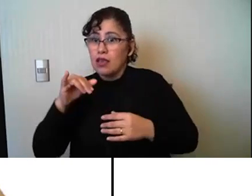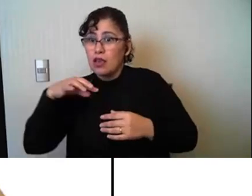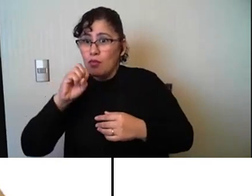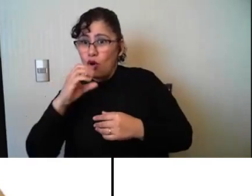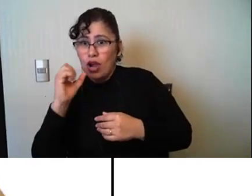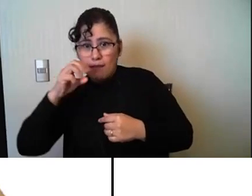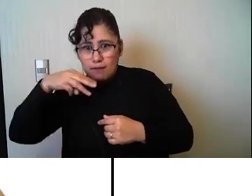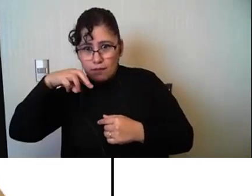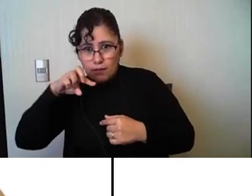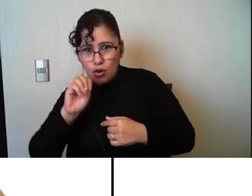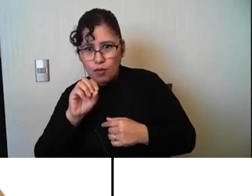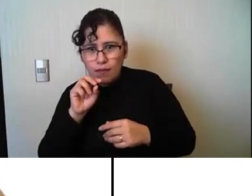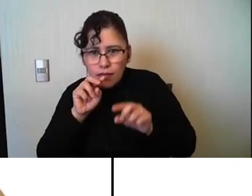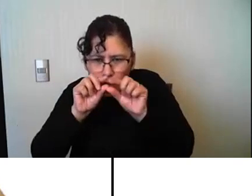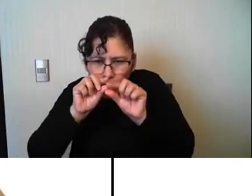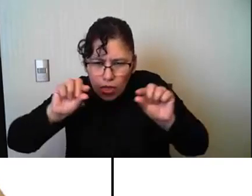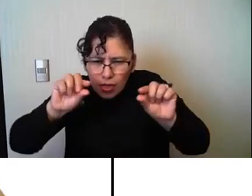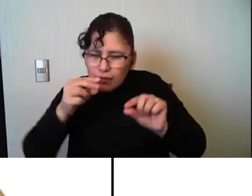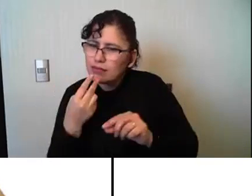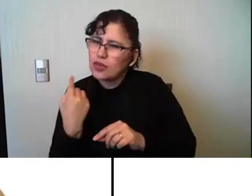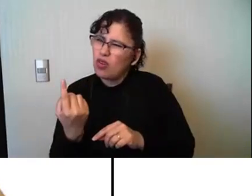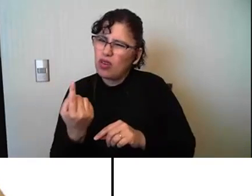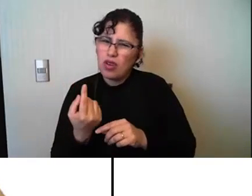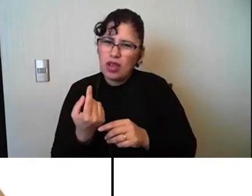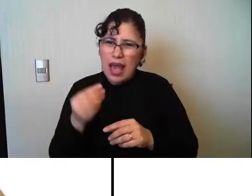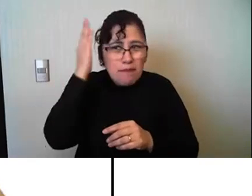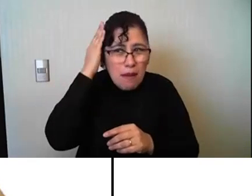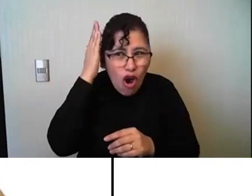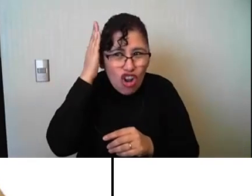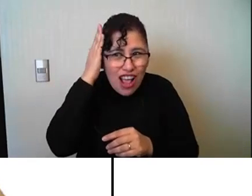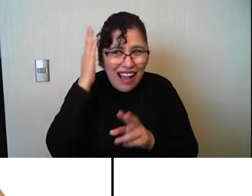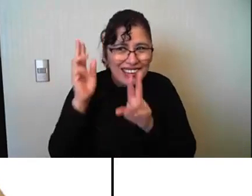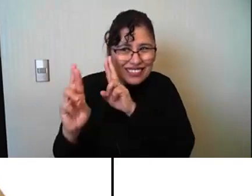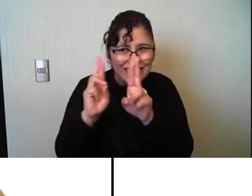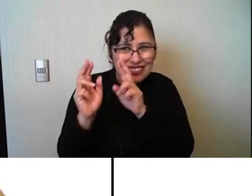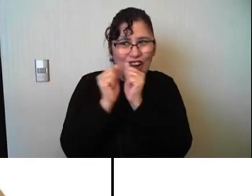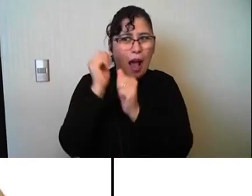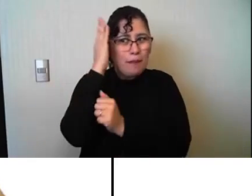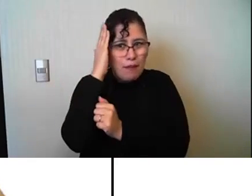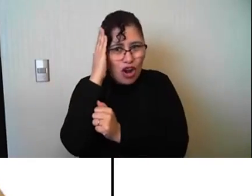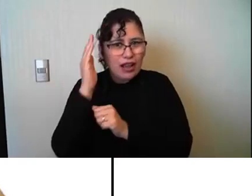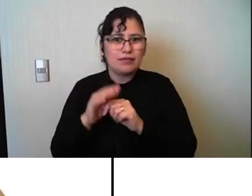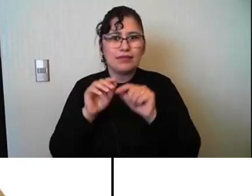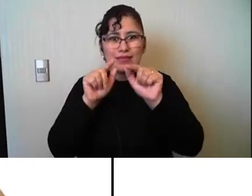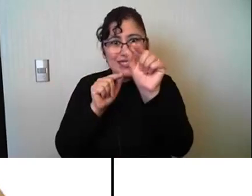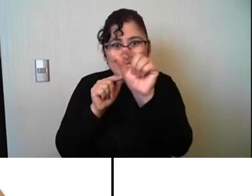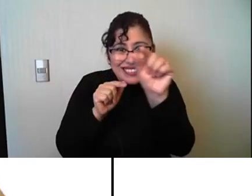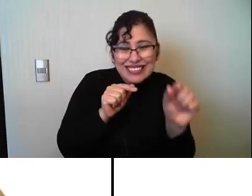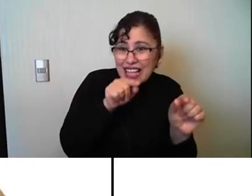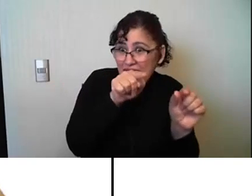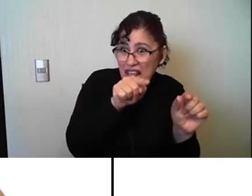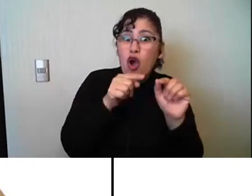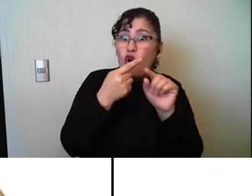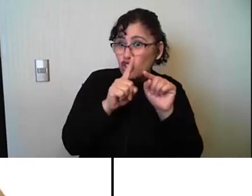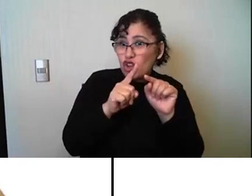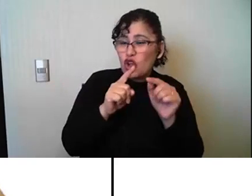usted tiene que haber escuchado que tiene que ver con la memoria, ¿cierto? Y este circuito tiene también que ver con la memoria, el núcleo anterior,